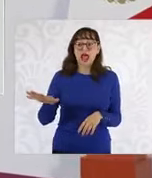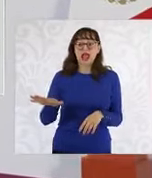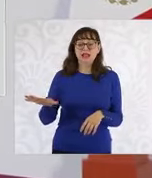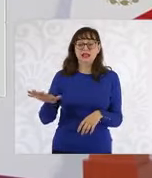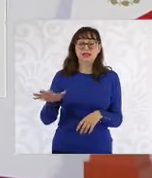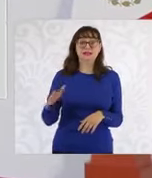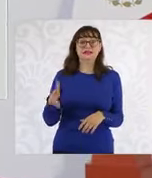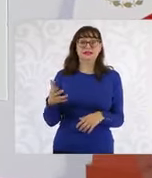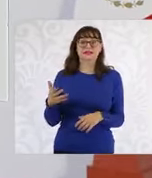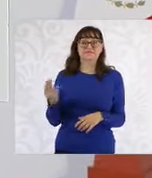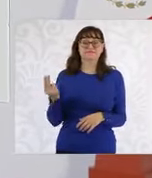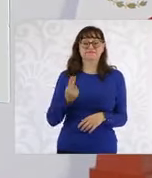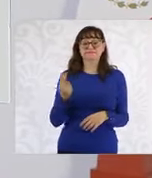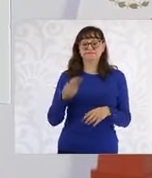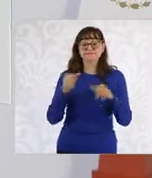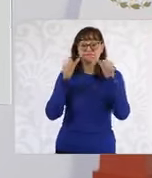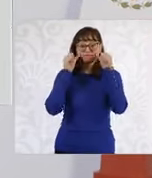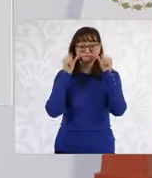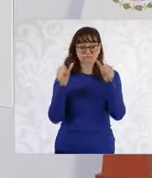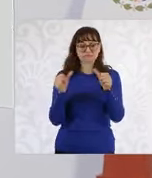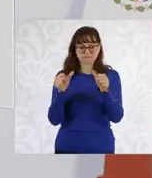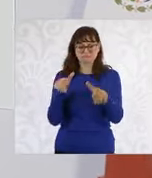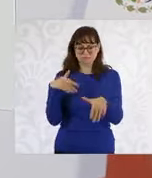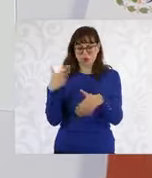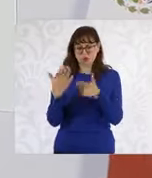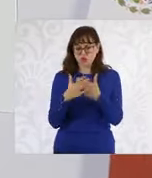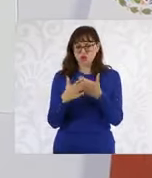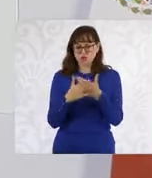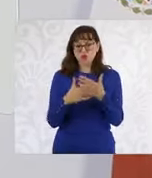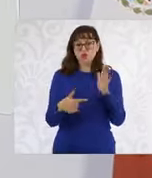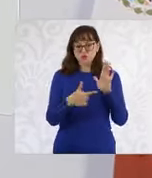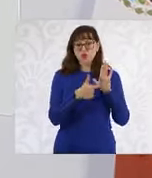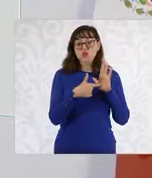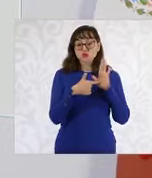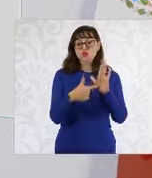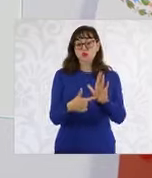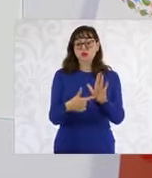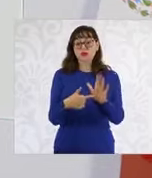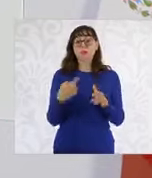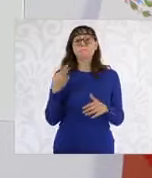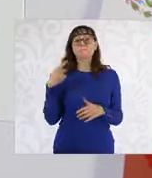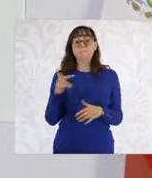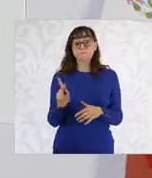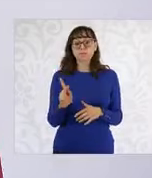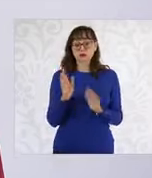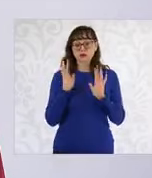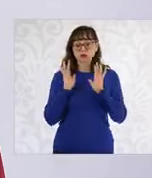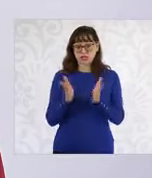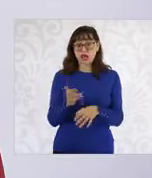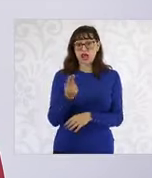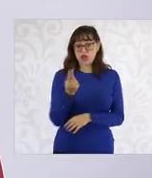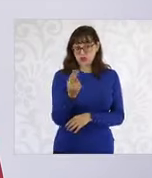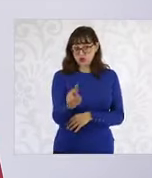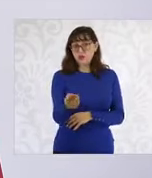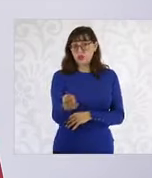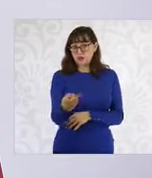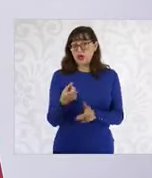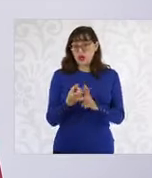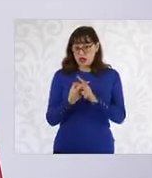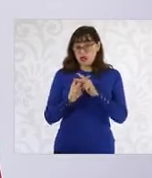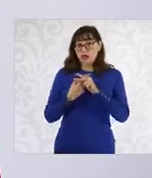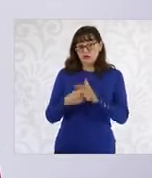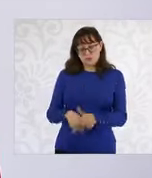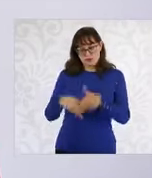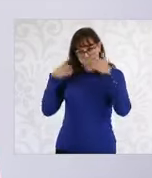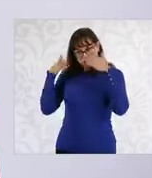muy probablemente lo presentemos pronto, pero a partir de noviembre inicia este proceso en el